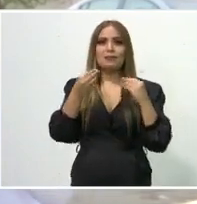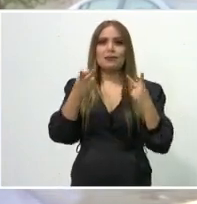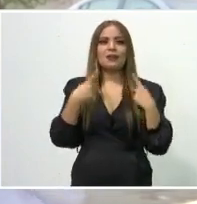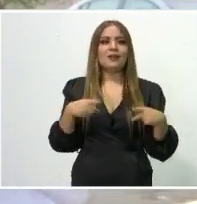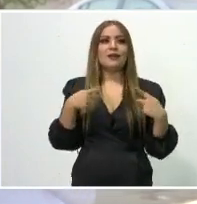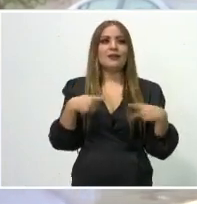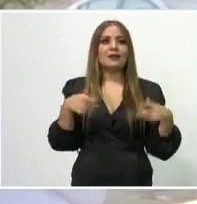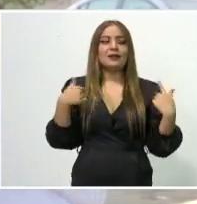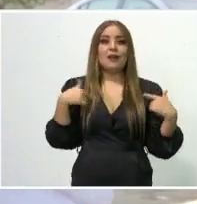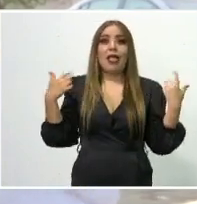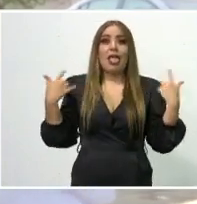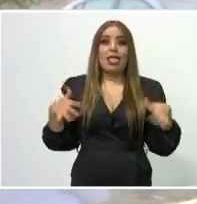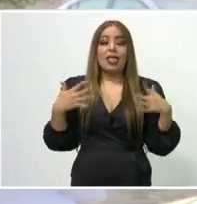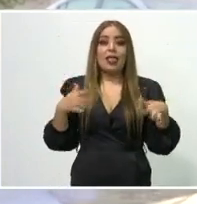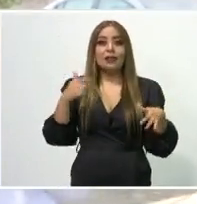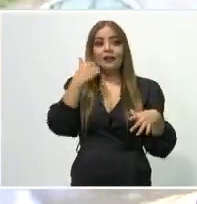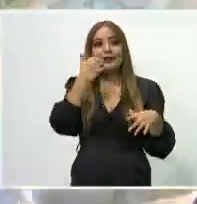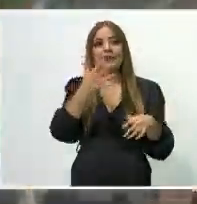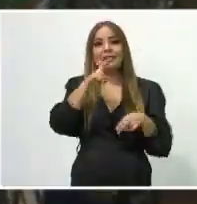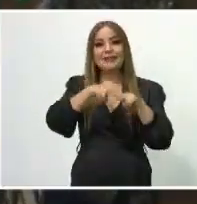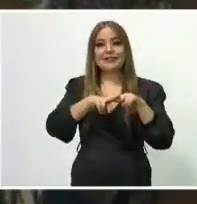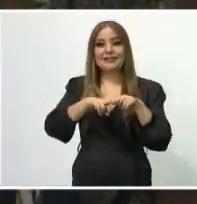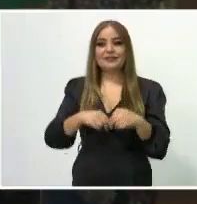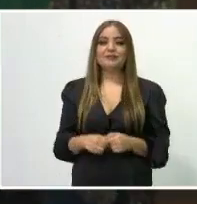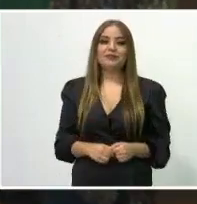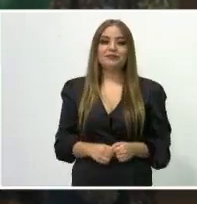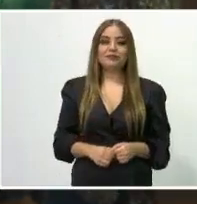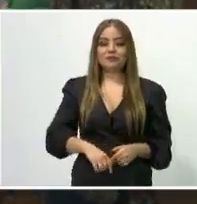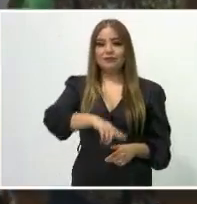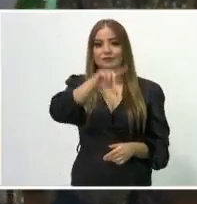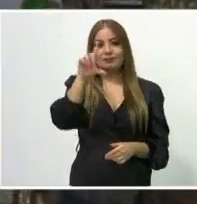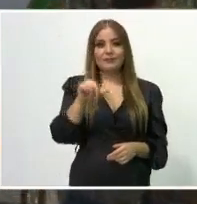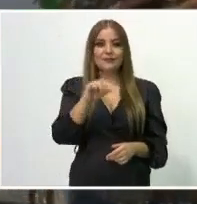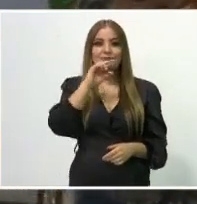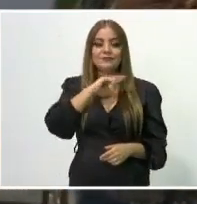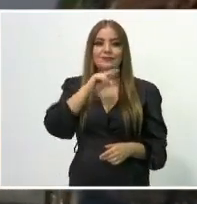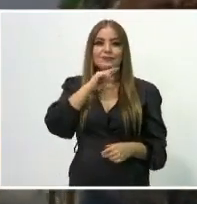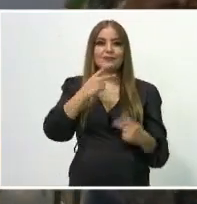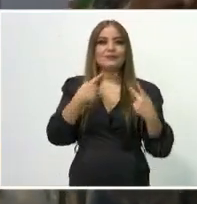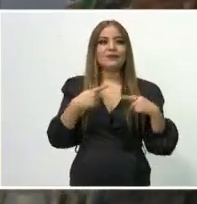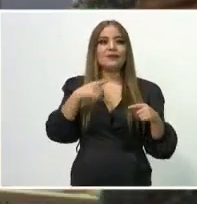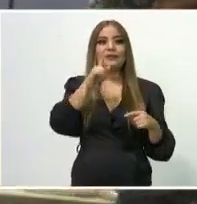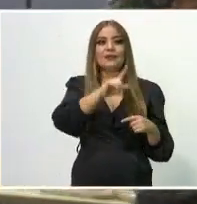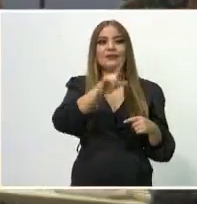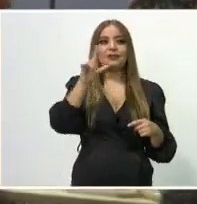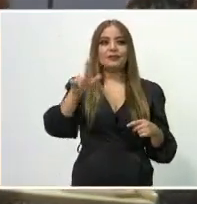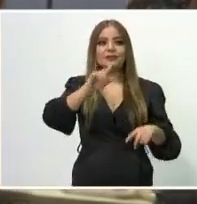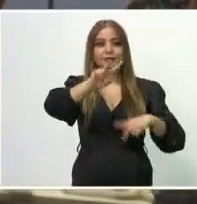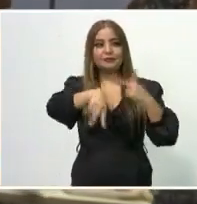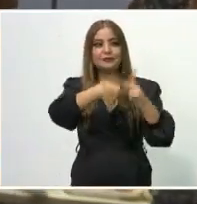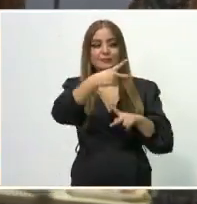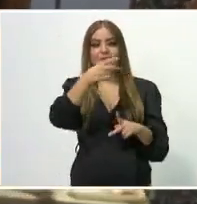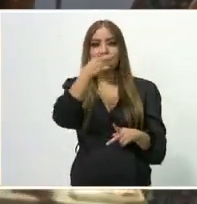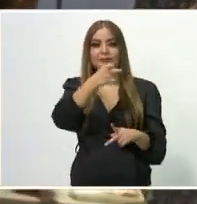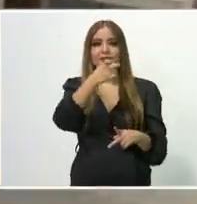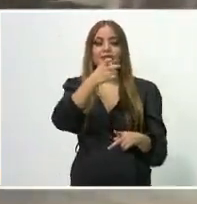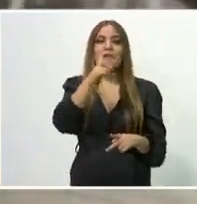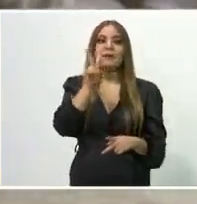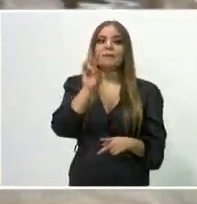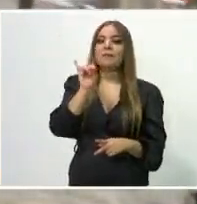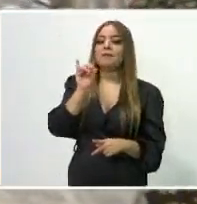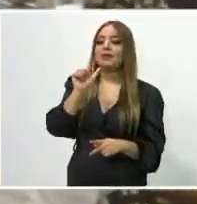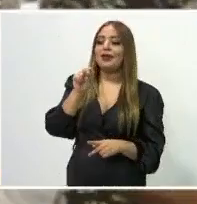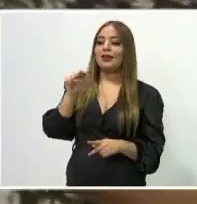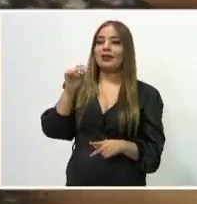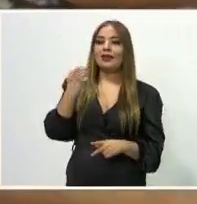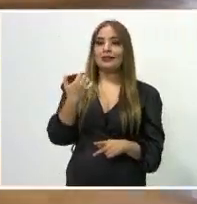y ya me quiero sentar. A los pocos minutos, personas de toda la laguna acudieron al llamado de Dianey,